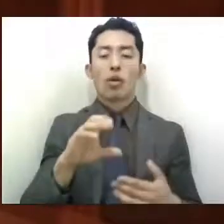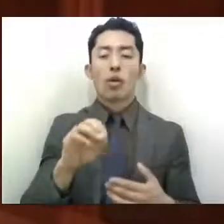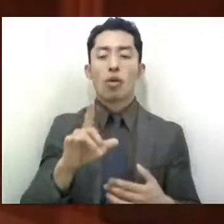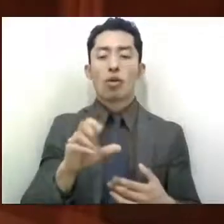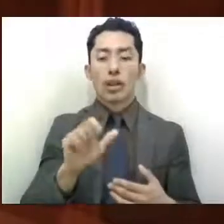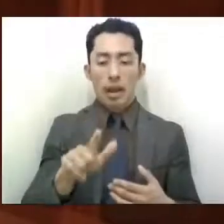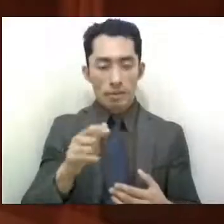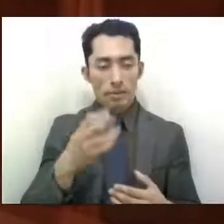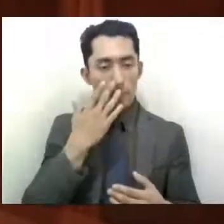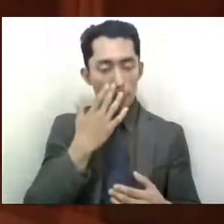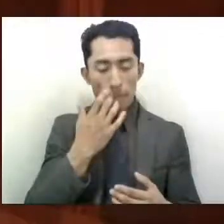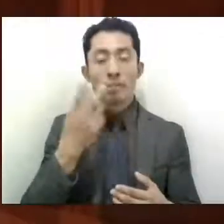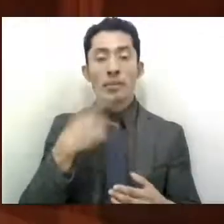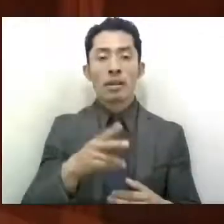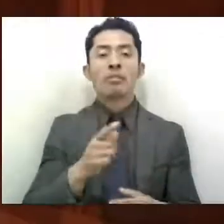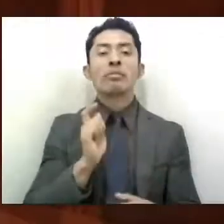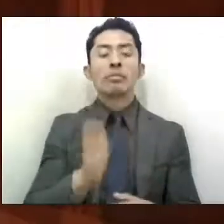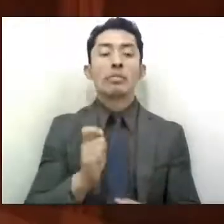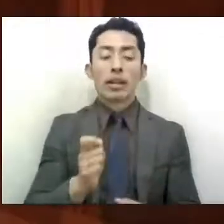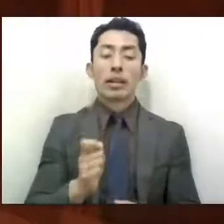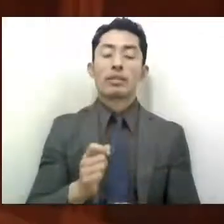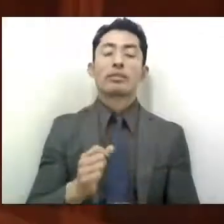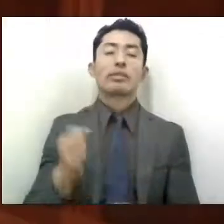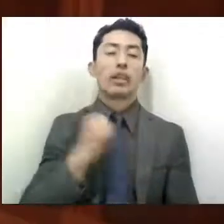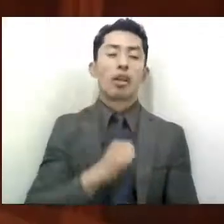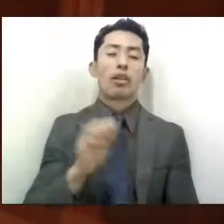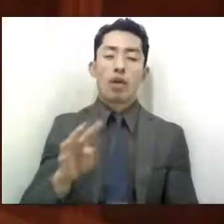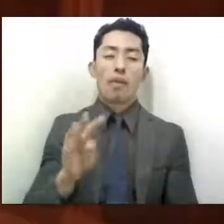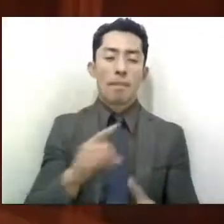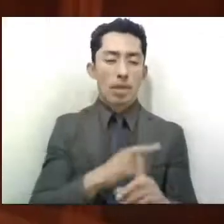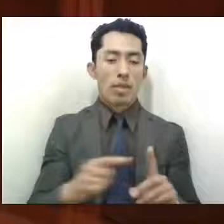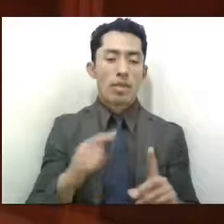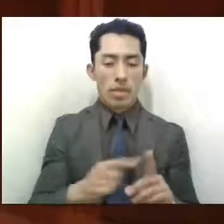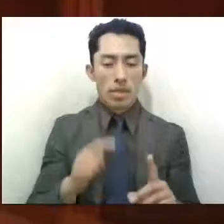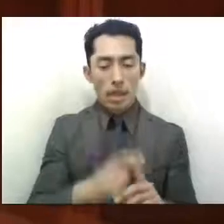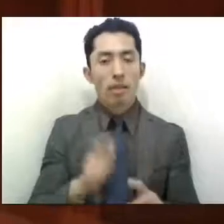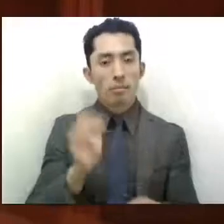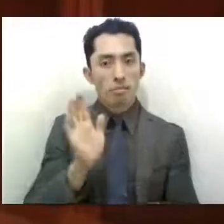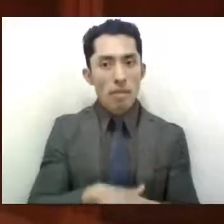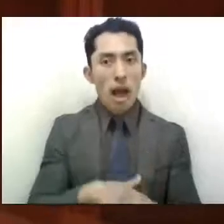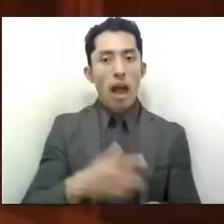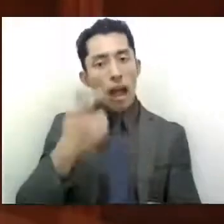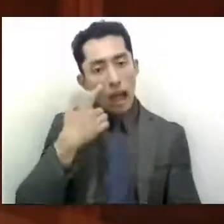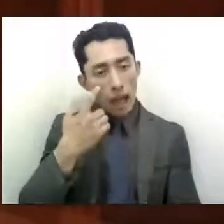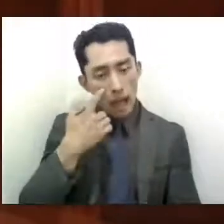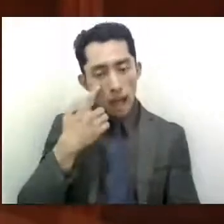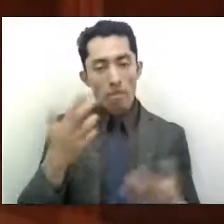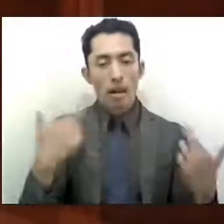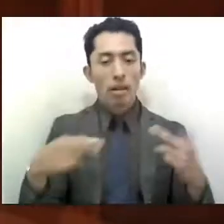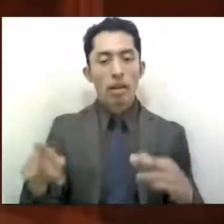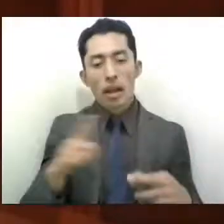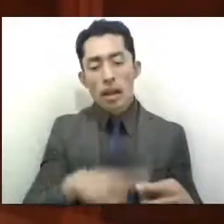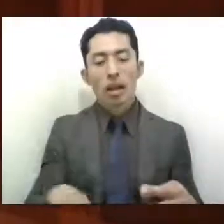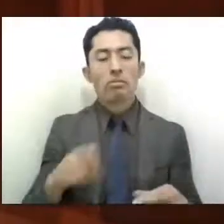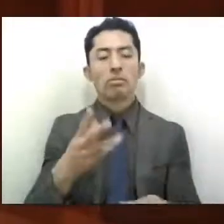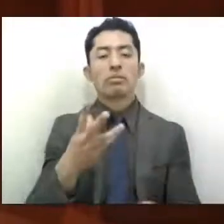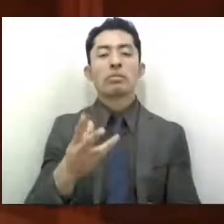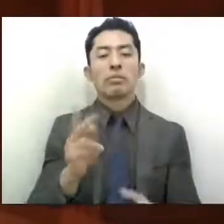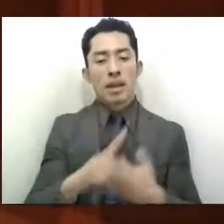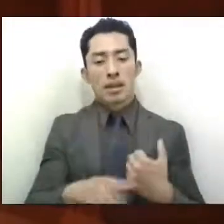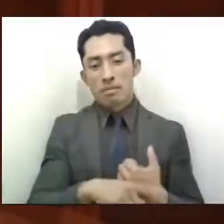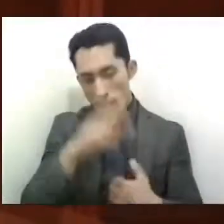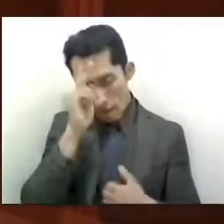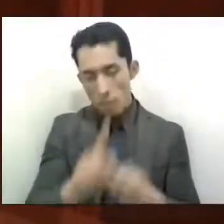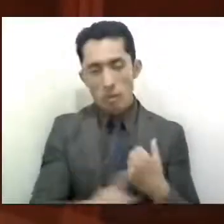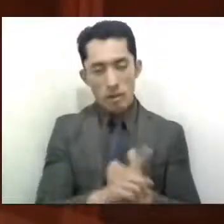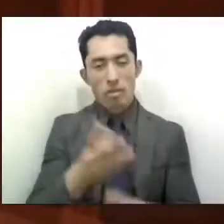segunda mitad del siglo XIX cuando aparece con más fuerza, con la República restaurada y posteriormente el